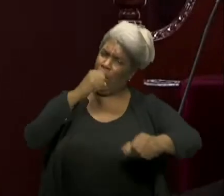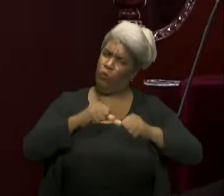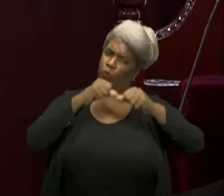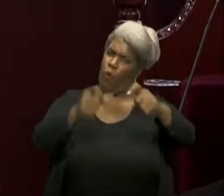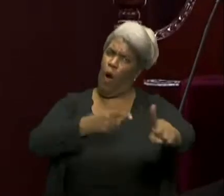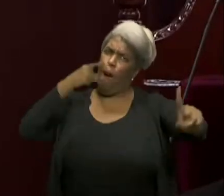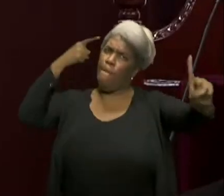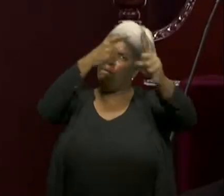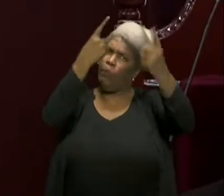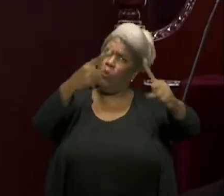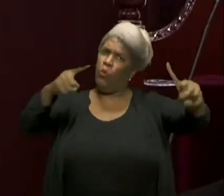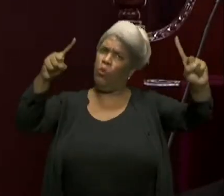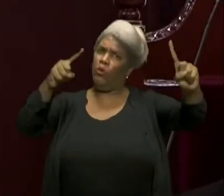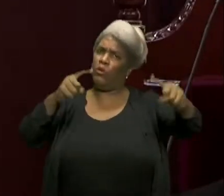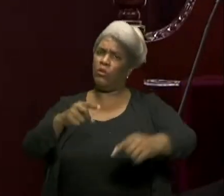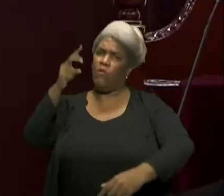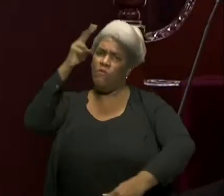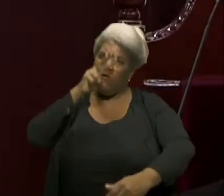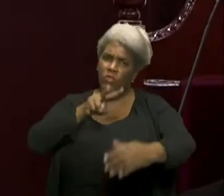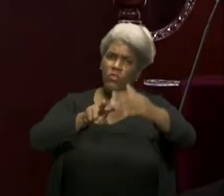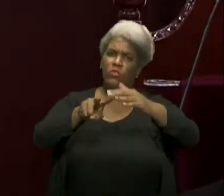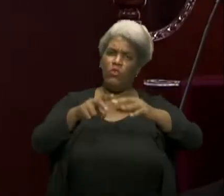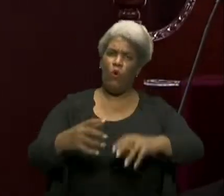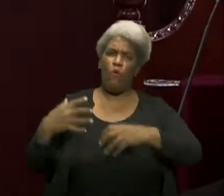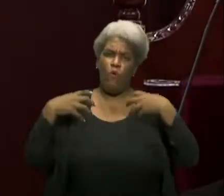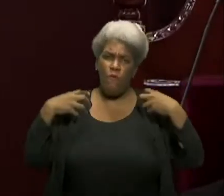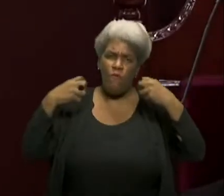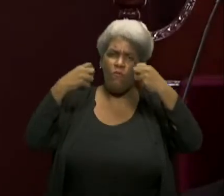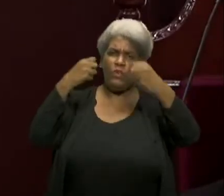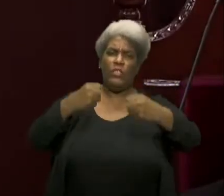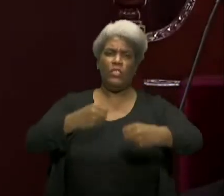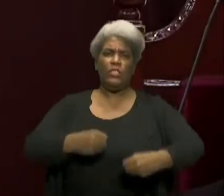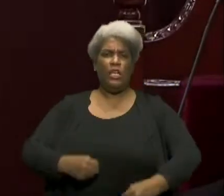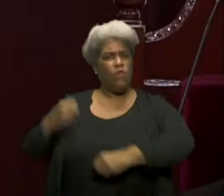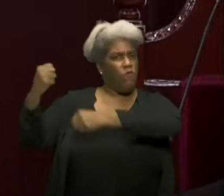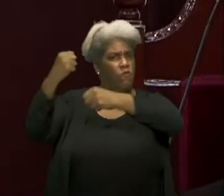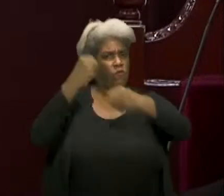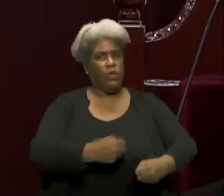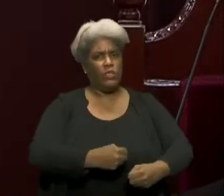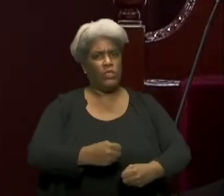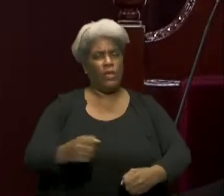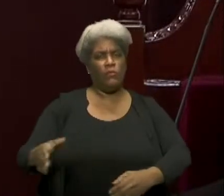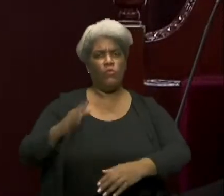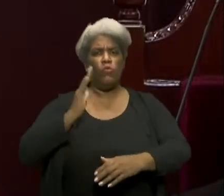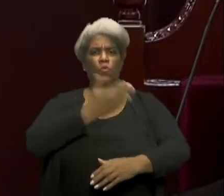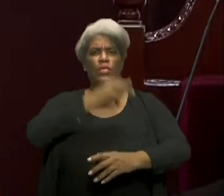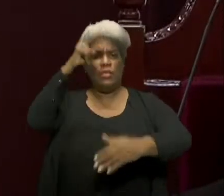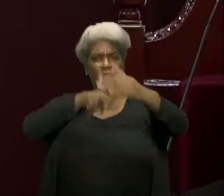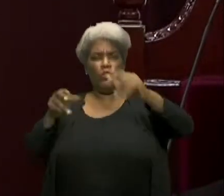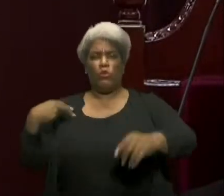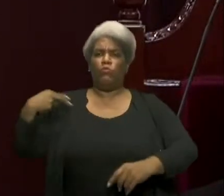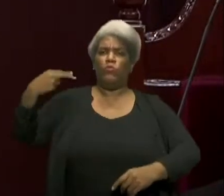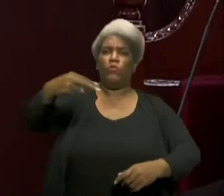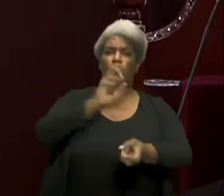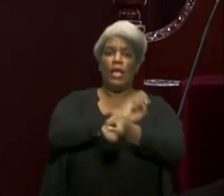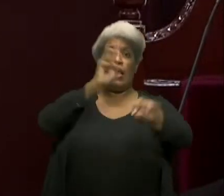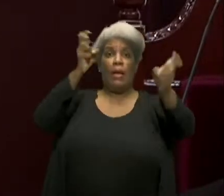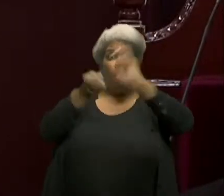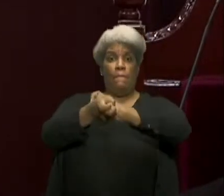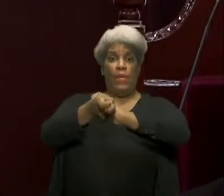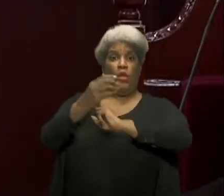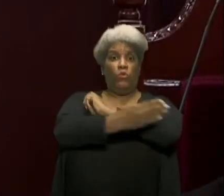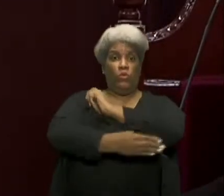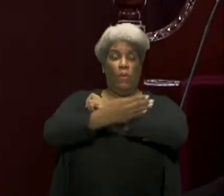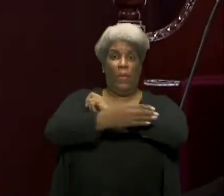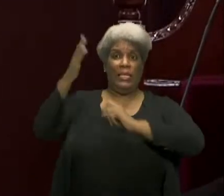con visión, con arrojo y con voluntad, cumpliremos nuestra misión histórica de cambiar el país del pasado por el país del